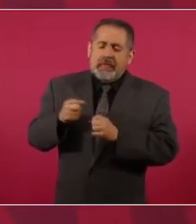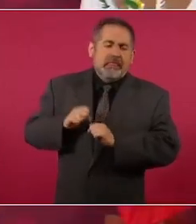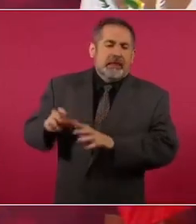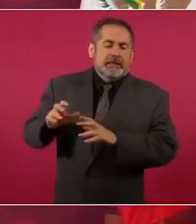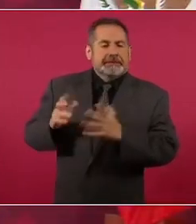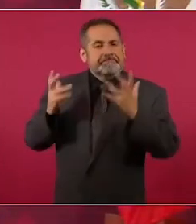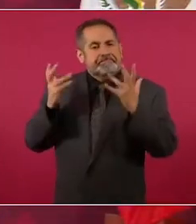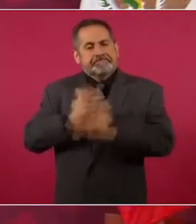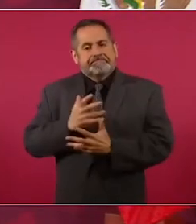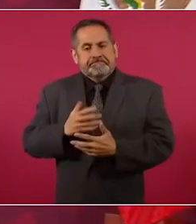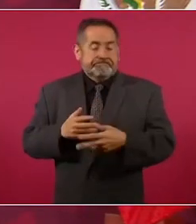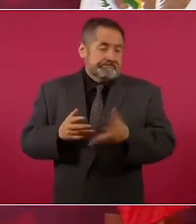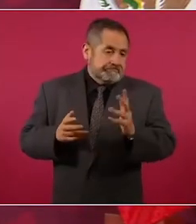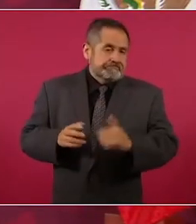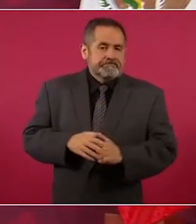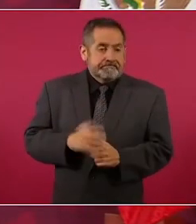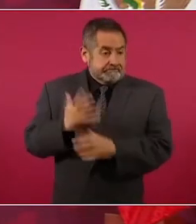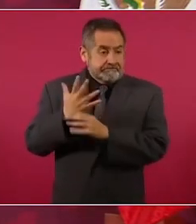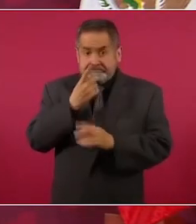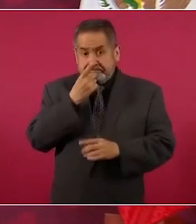Así.